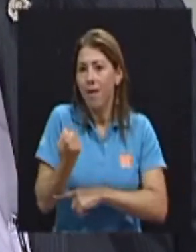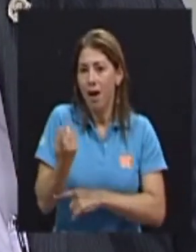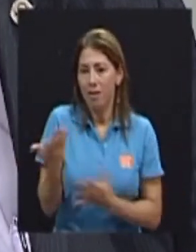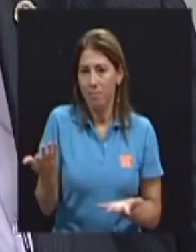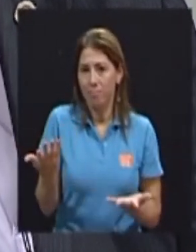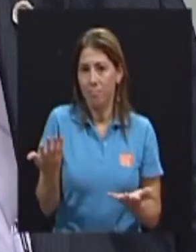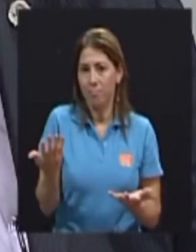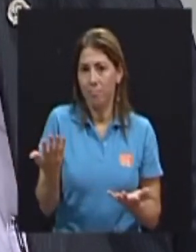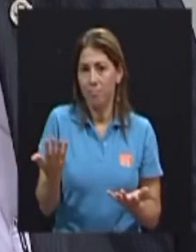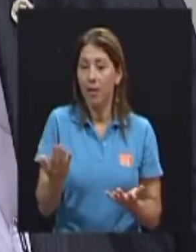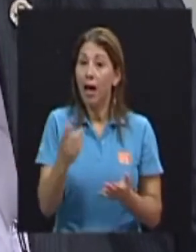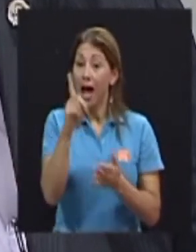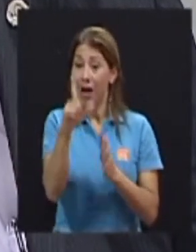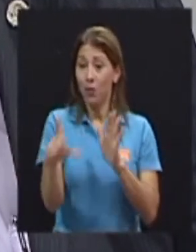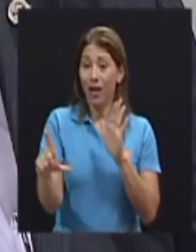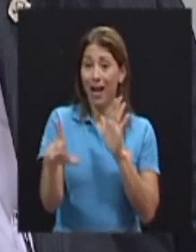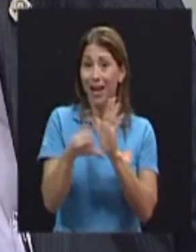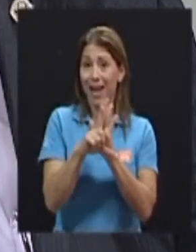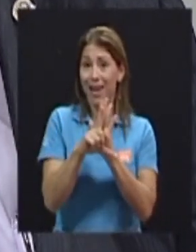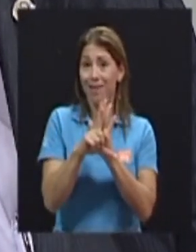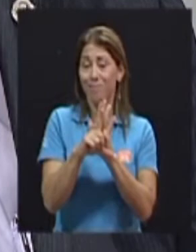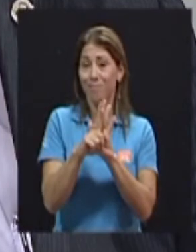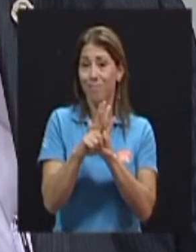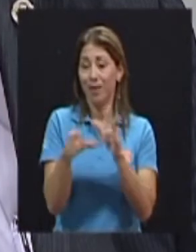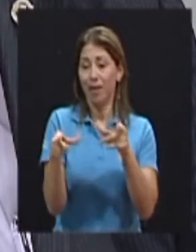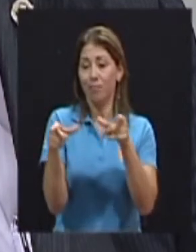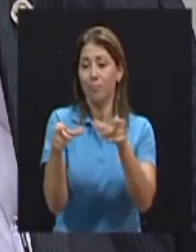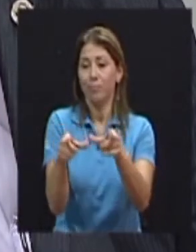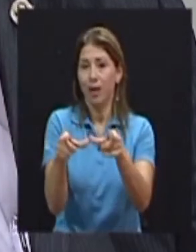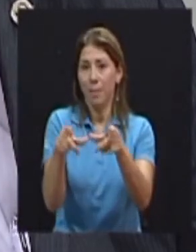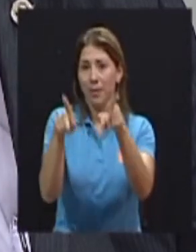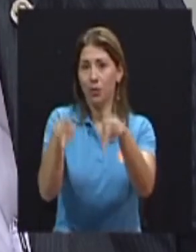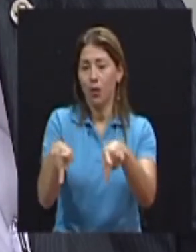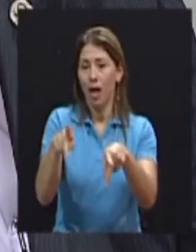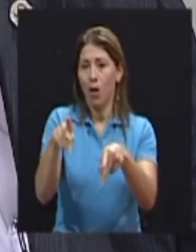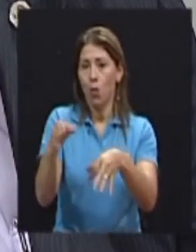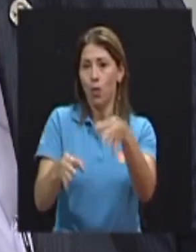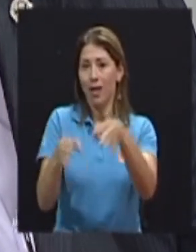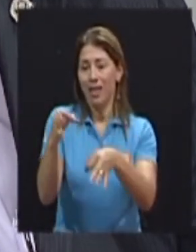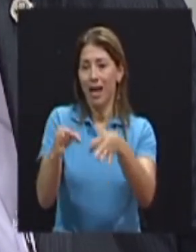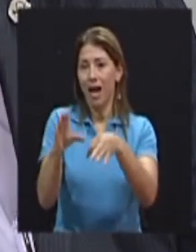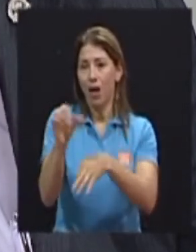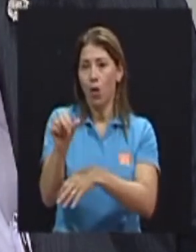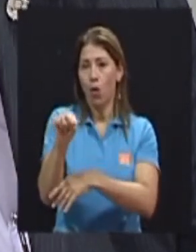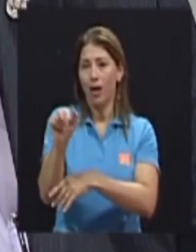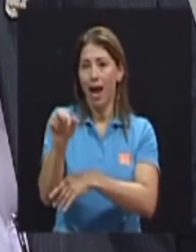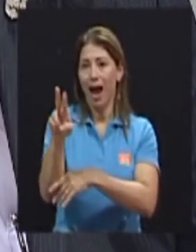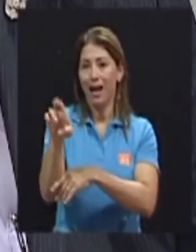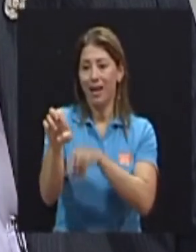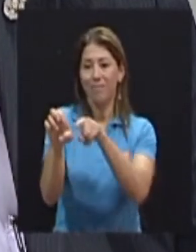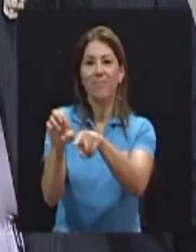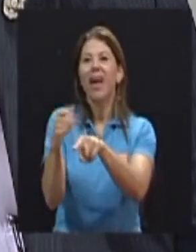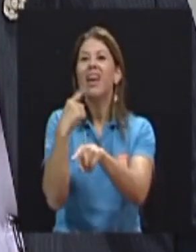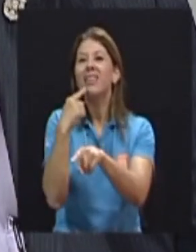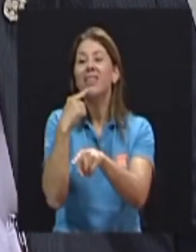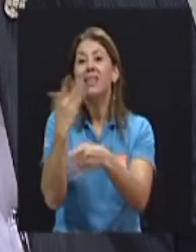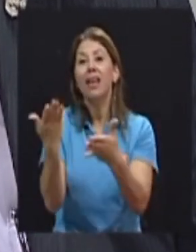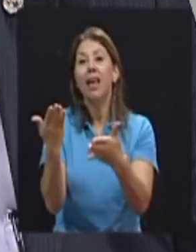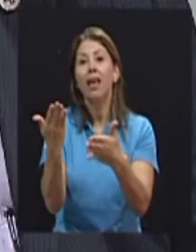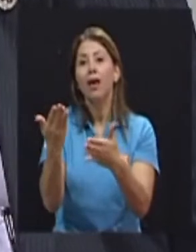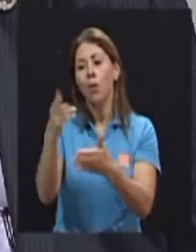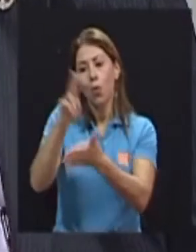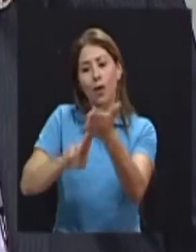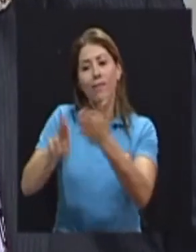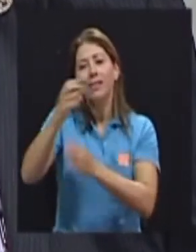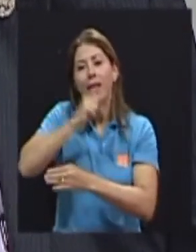que le otorga personalidad jurídica a CONARE establece que forman parte de CONARE en ese momento las universidades que estaban y